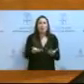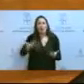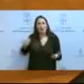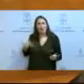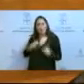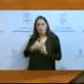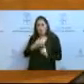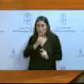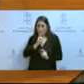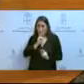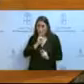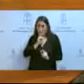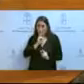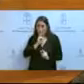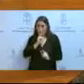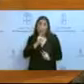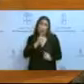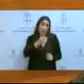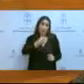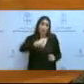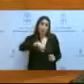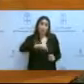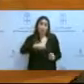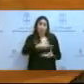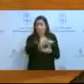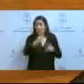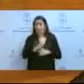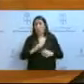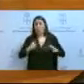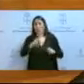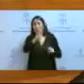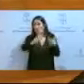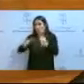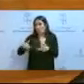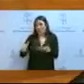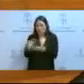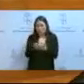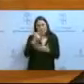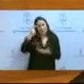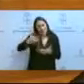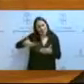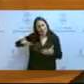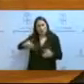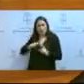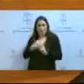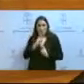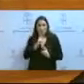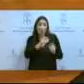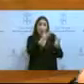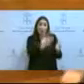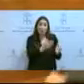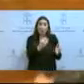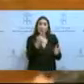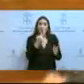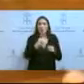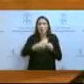esto tenemos nosotros y los debe tener también el conjunto de la Cámara de la sociedad asturiana. Y luego, usted ha hablado de otras cosas que, desde luego, son